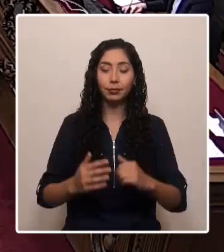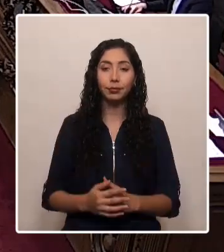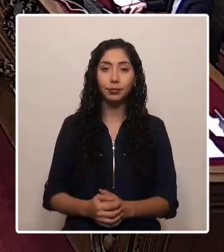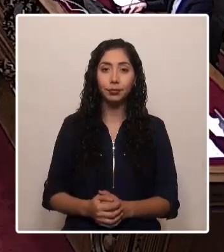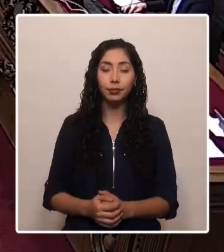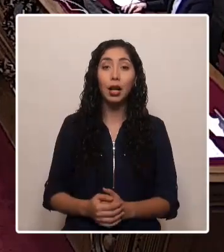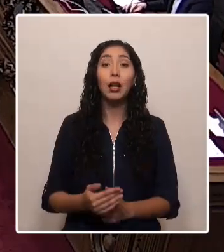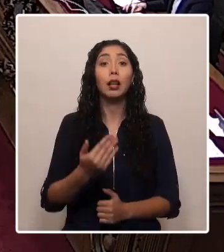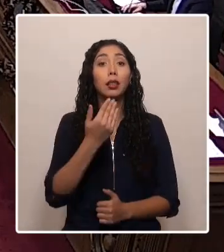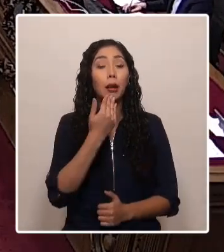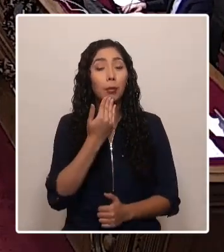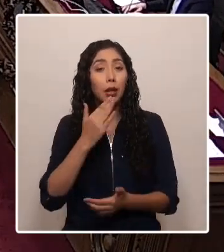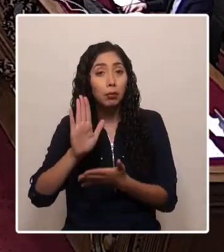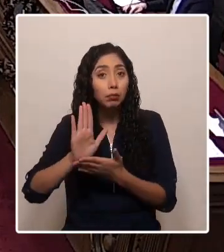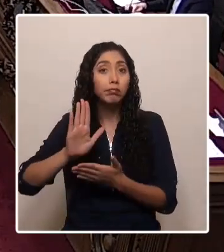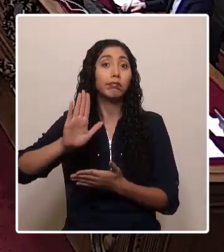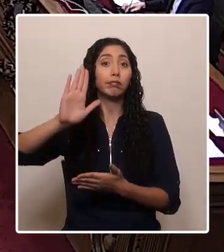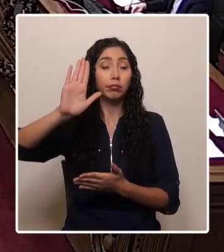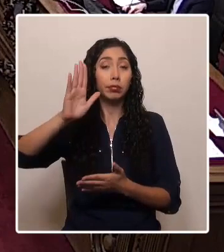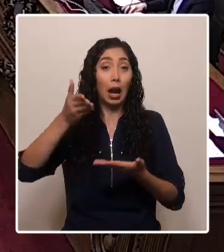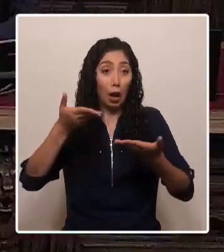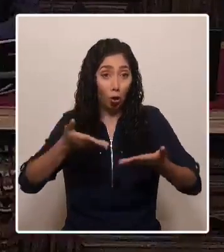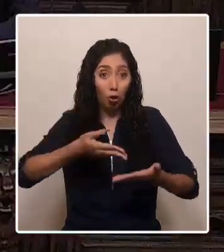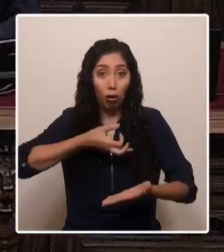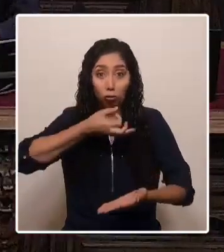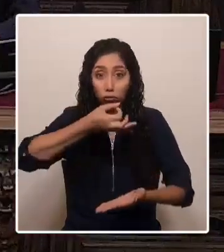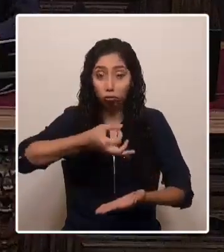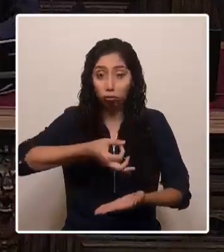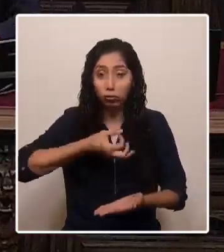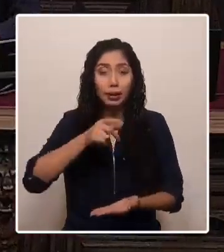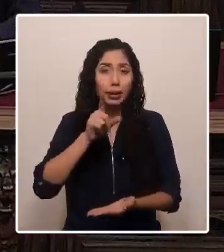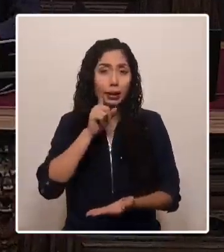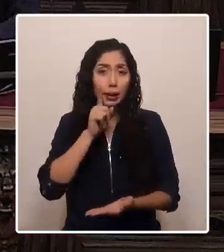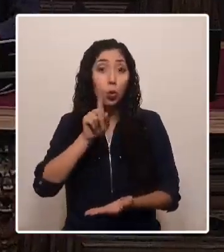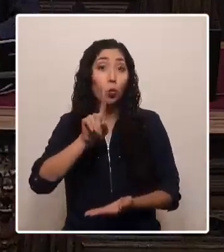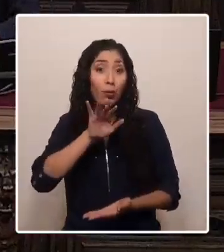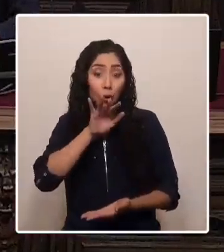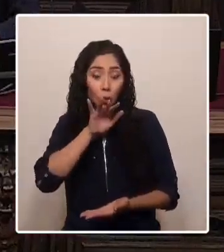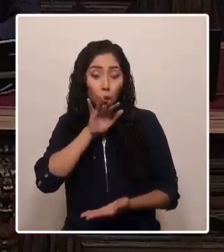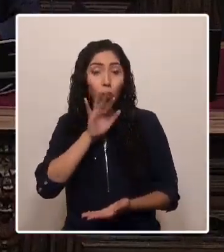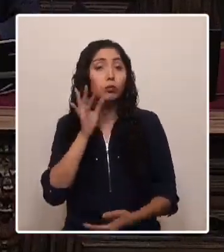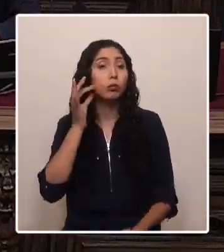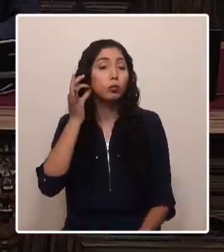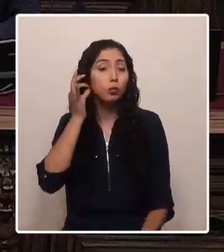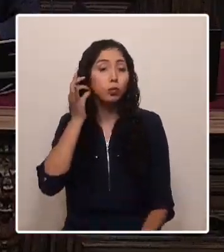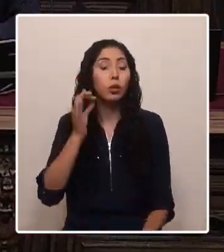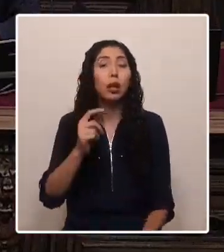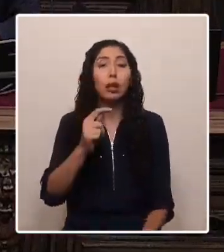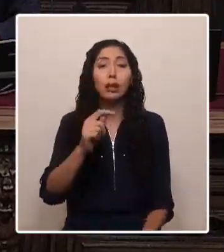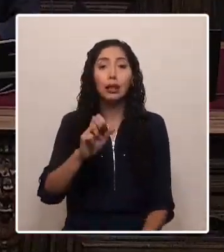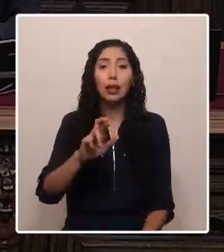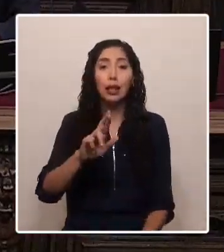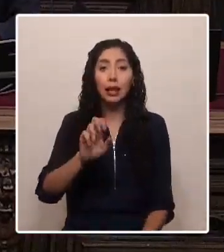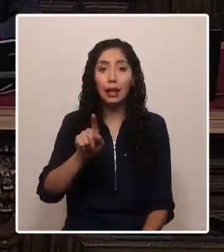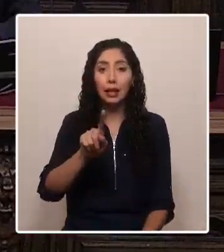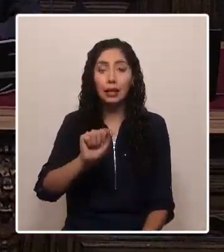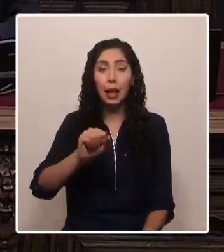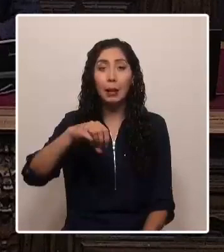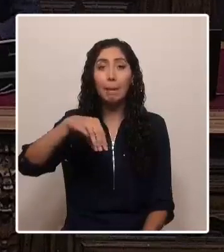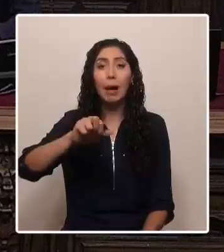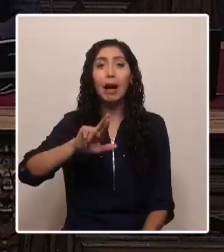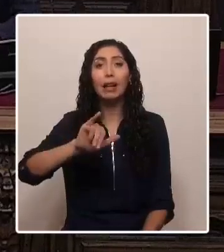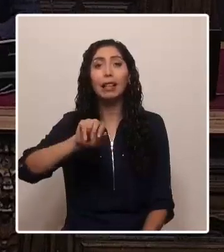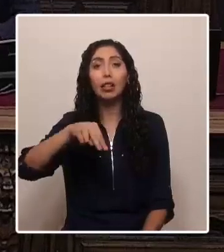También tiene la palabra para formular observaciones sobre la cuenta, hasta por 1 minuto, la convencional Teresa Marinovich.